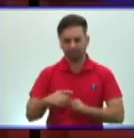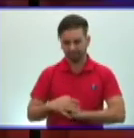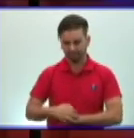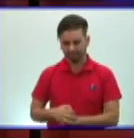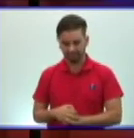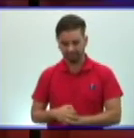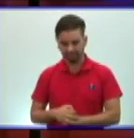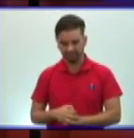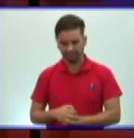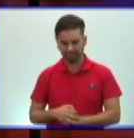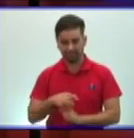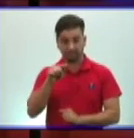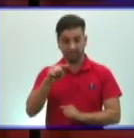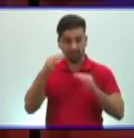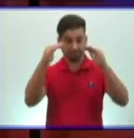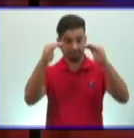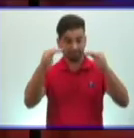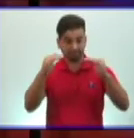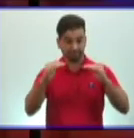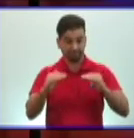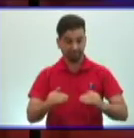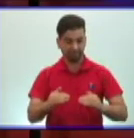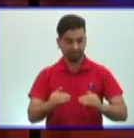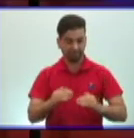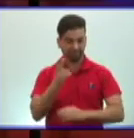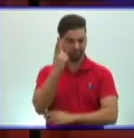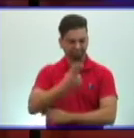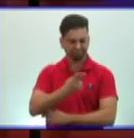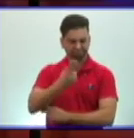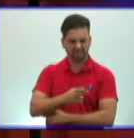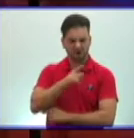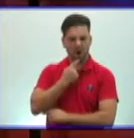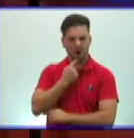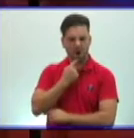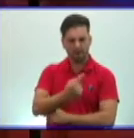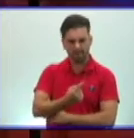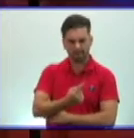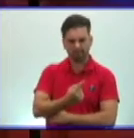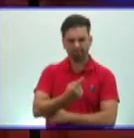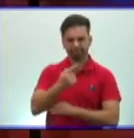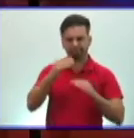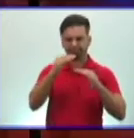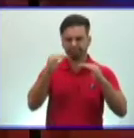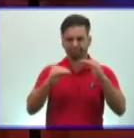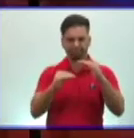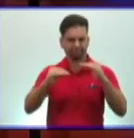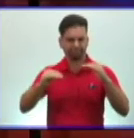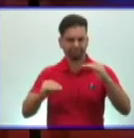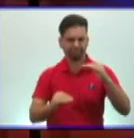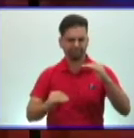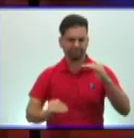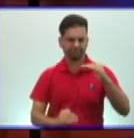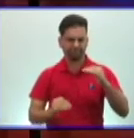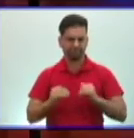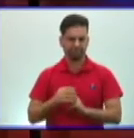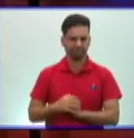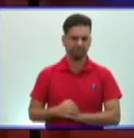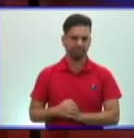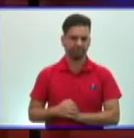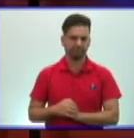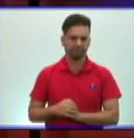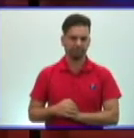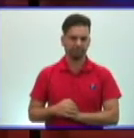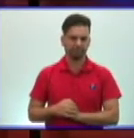de imposición de criterio a diferentes niveles. La violencia es histórica, concreta y tenderá a